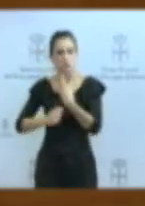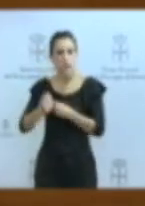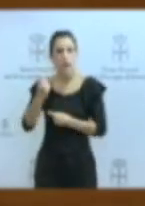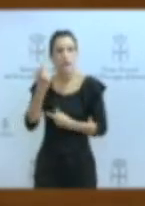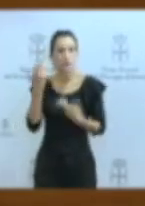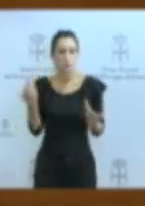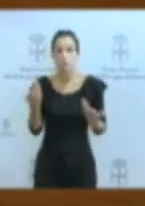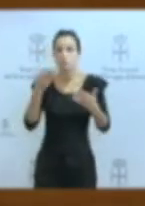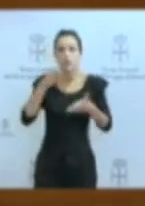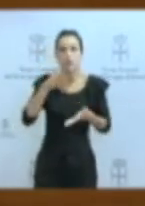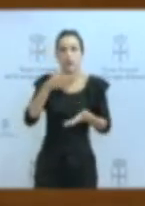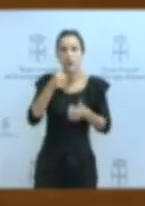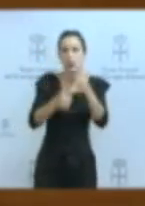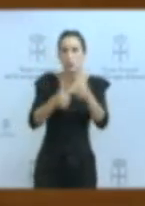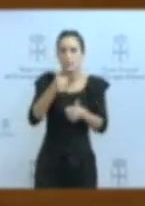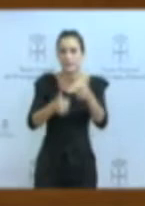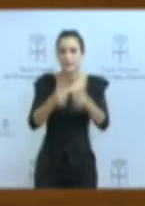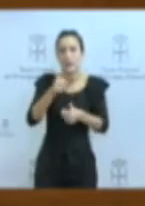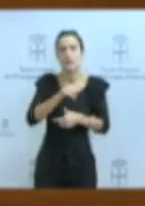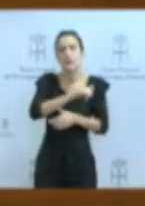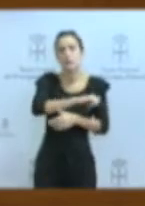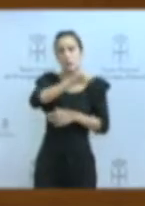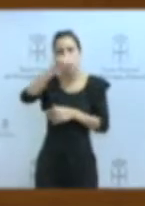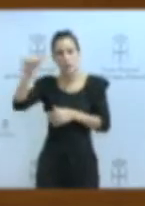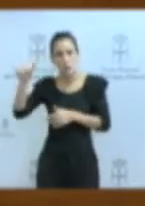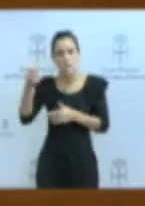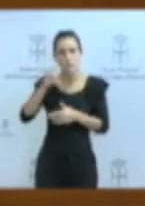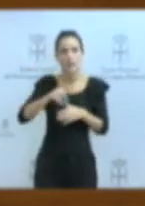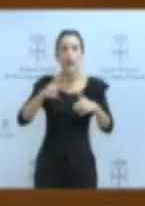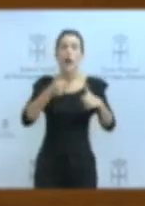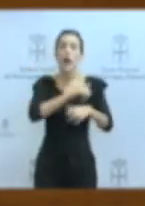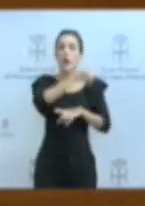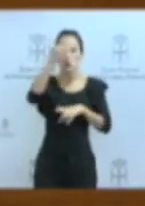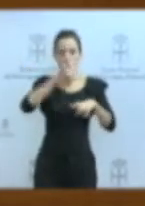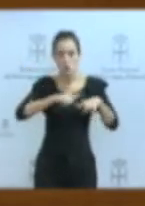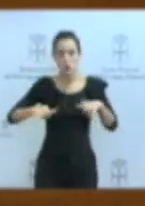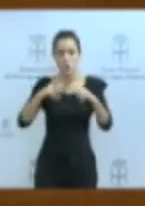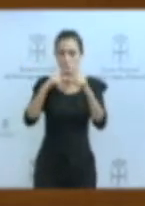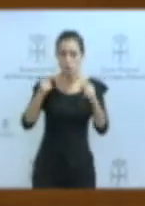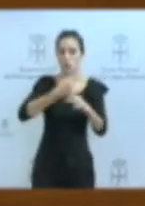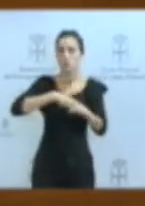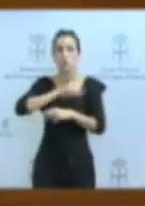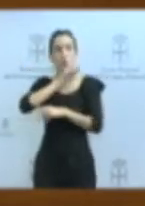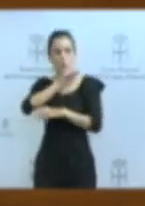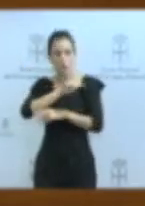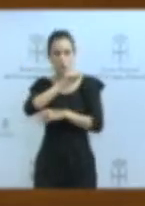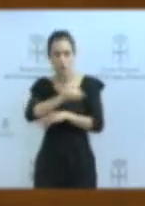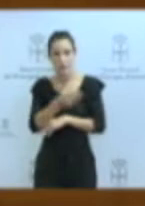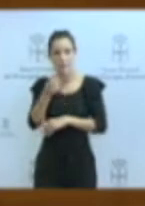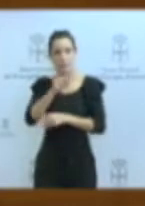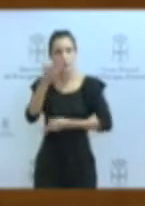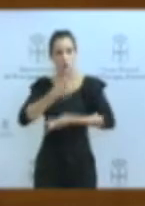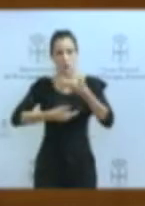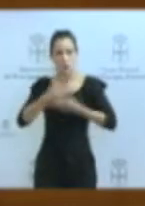el aeropuerto de Asturias, fundamentalmente a través de la Comisión de Coordinación Aeroportuaria. Se nos ha confirmado que esos plazos